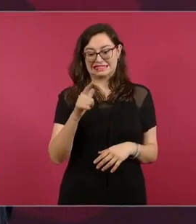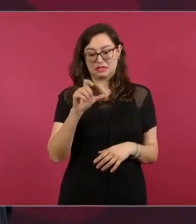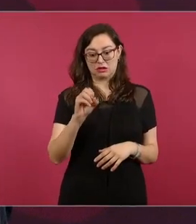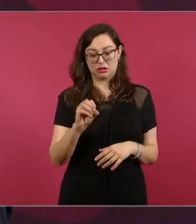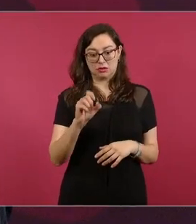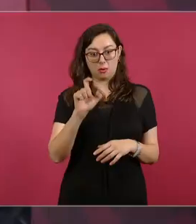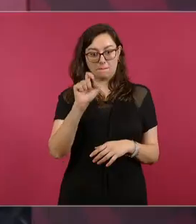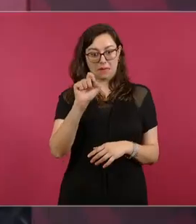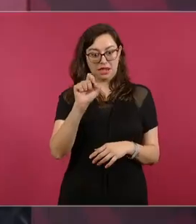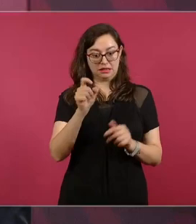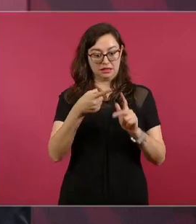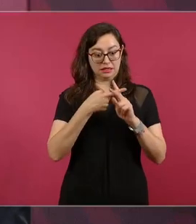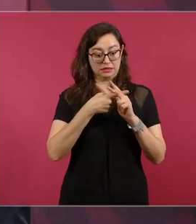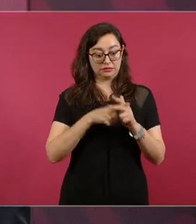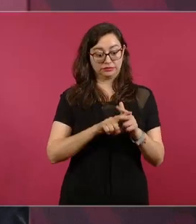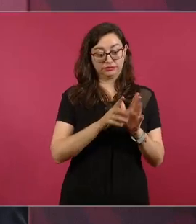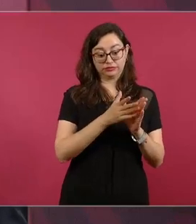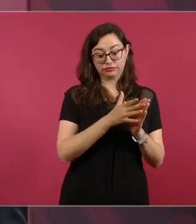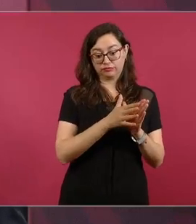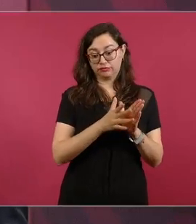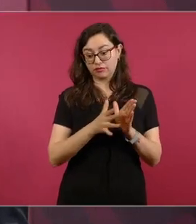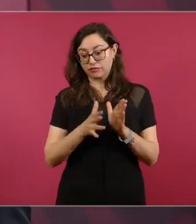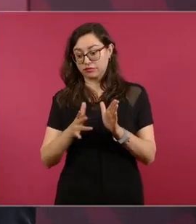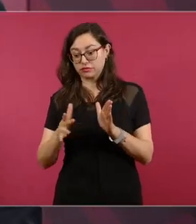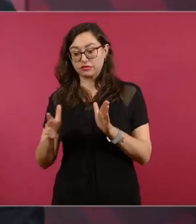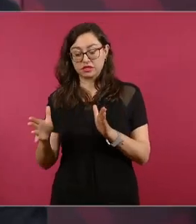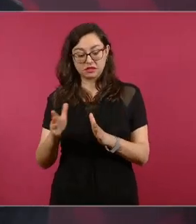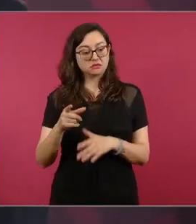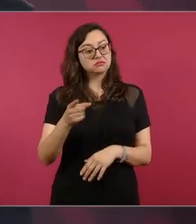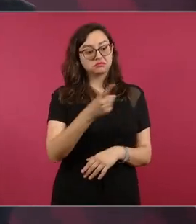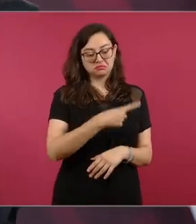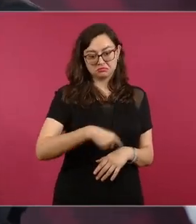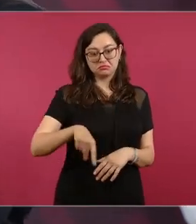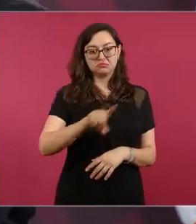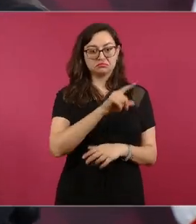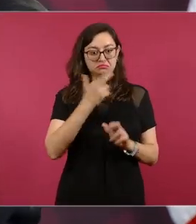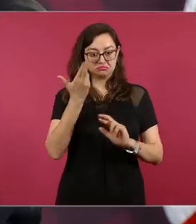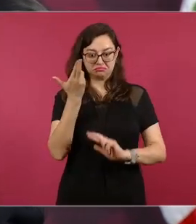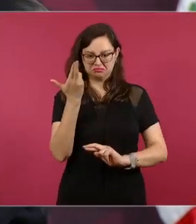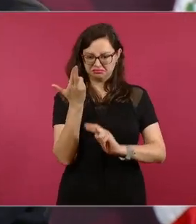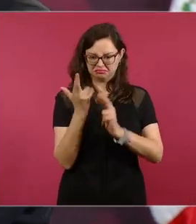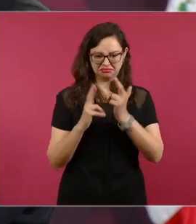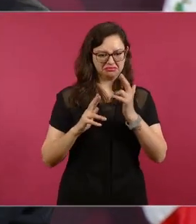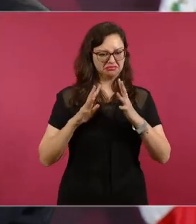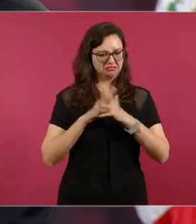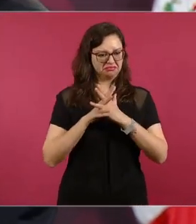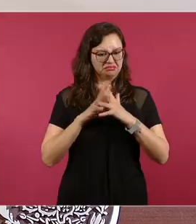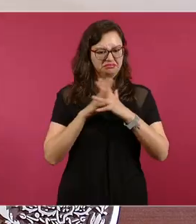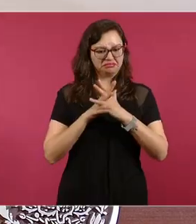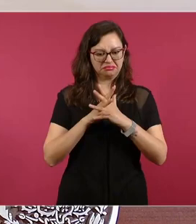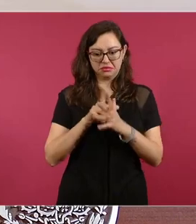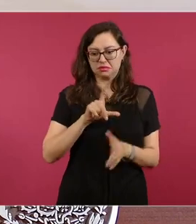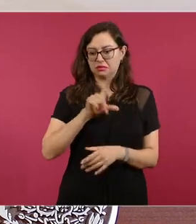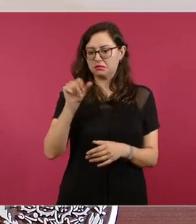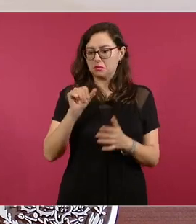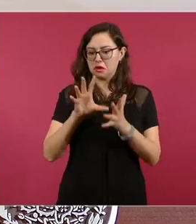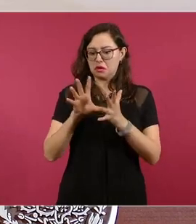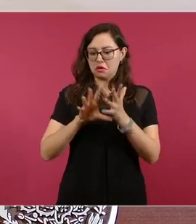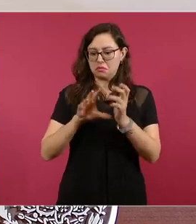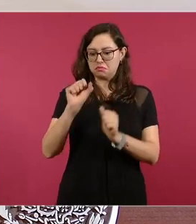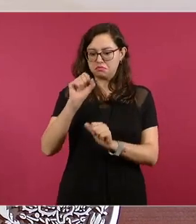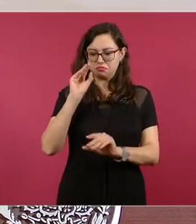con una constitución de lo más avanzado en cuanto a garantizar